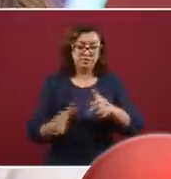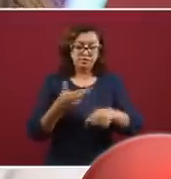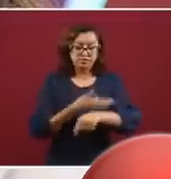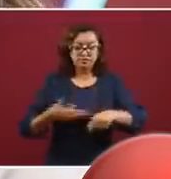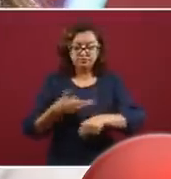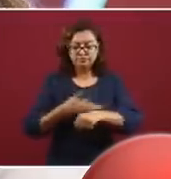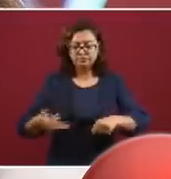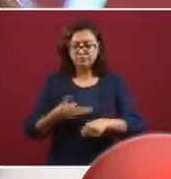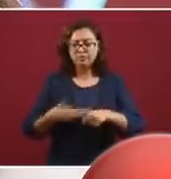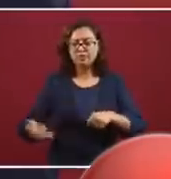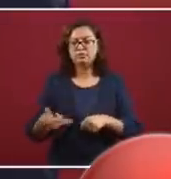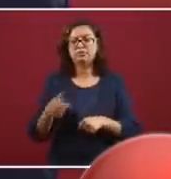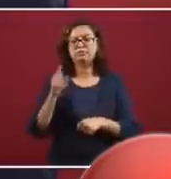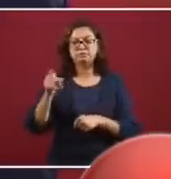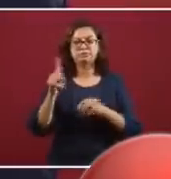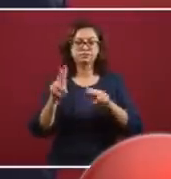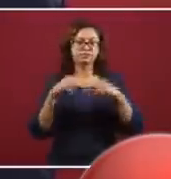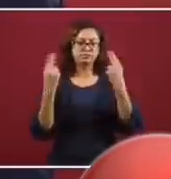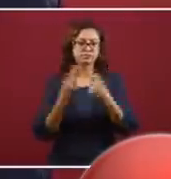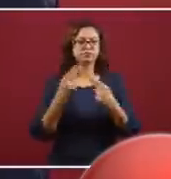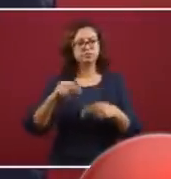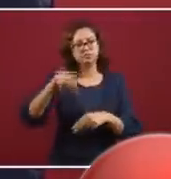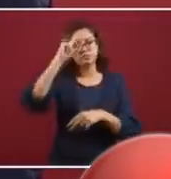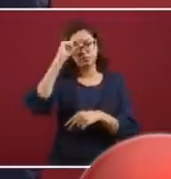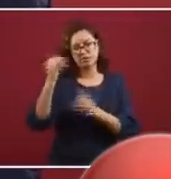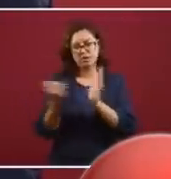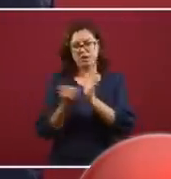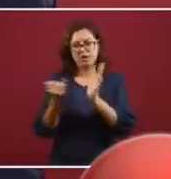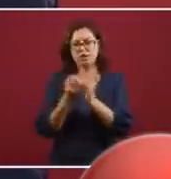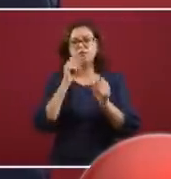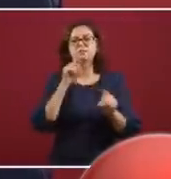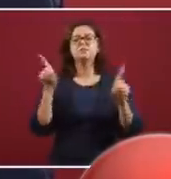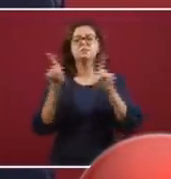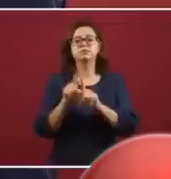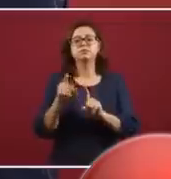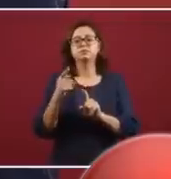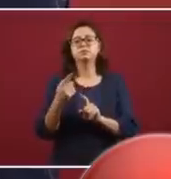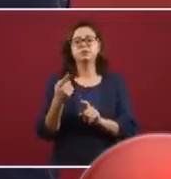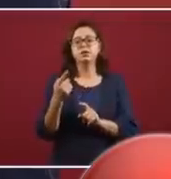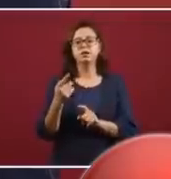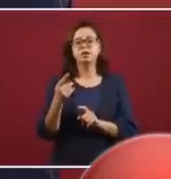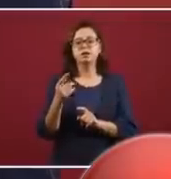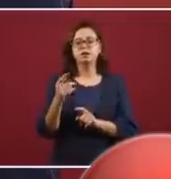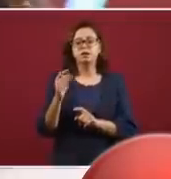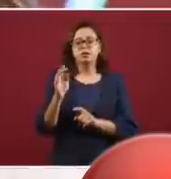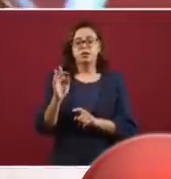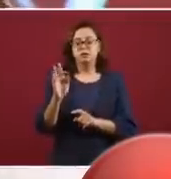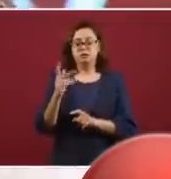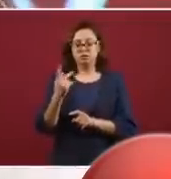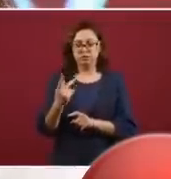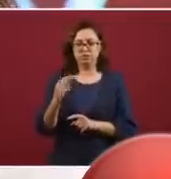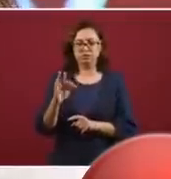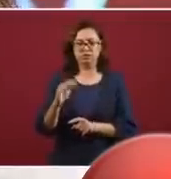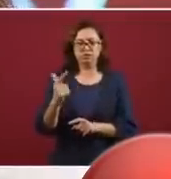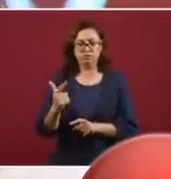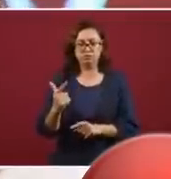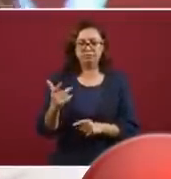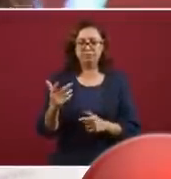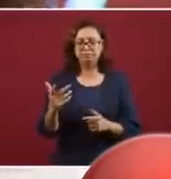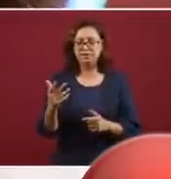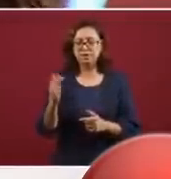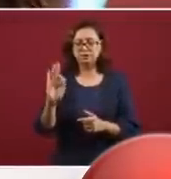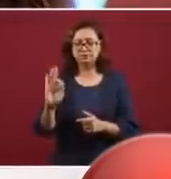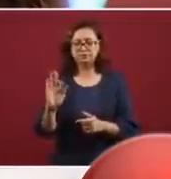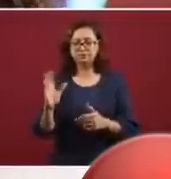con la Unidad de Inteligencia Financiera y con la Procuraduría Fiscal de la Federación. Entonces, por ejemplo, cuando hacemos esas bajas contables, lo